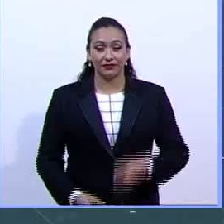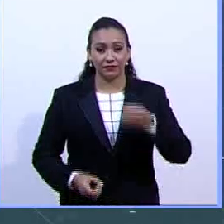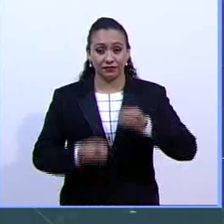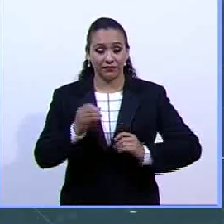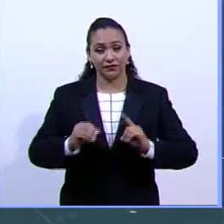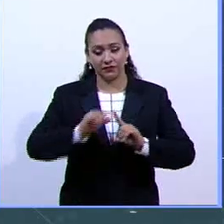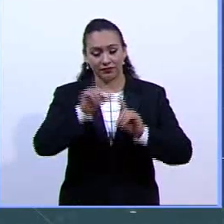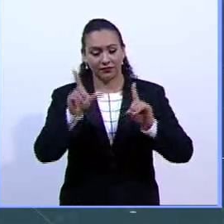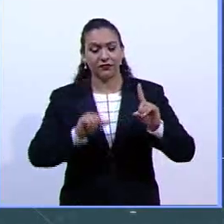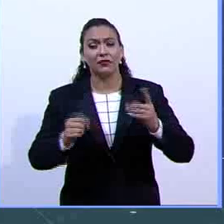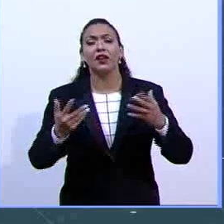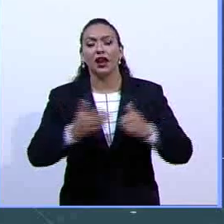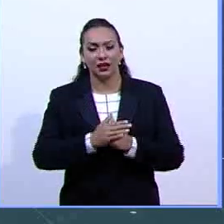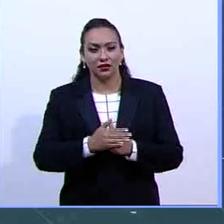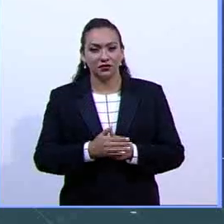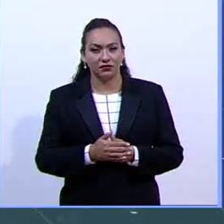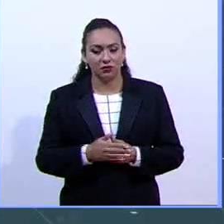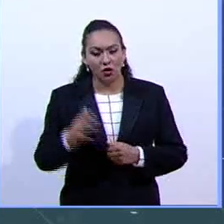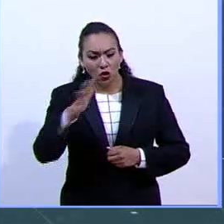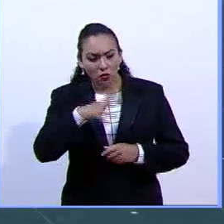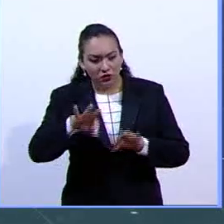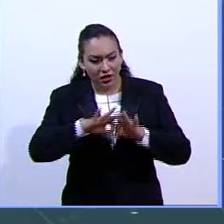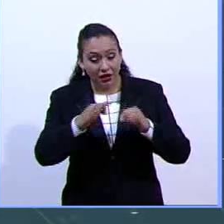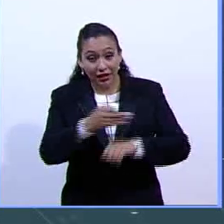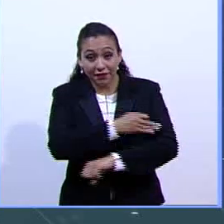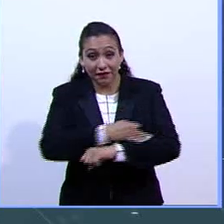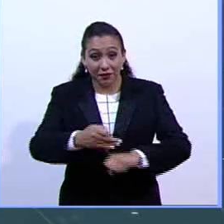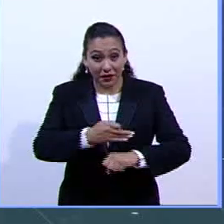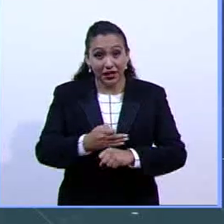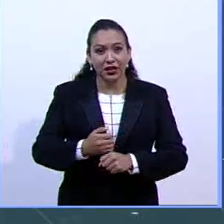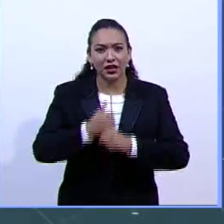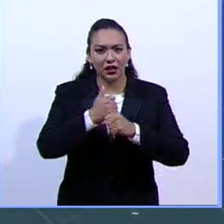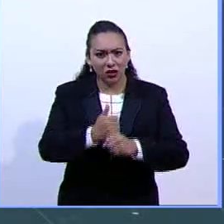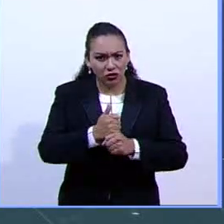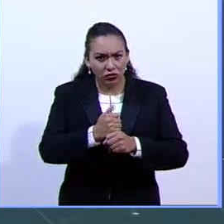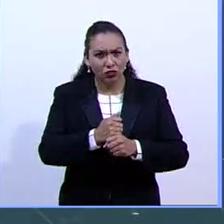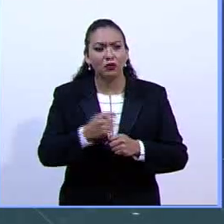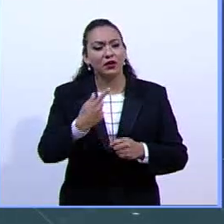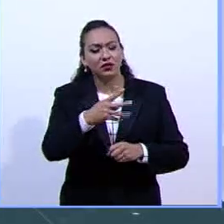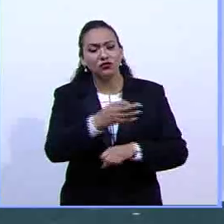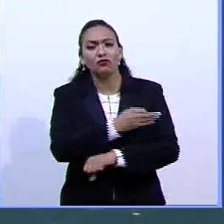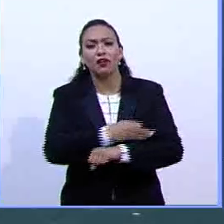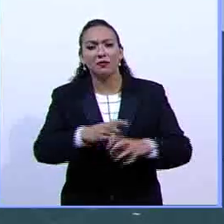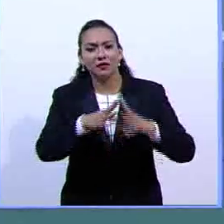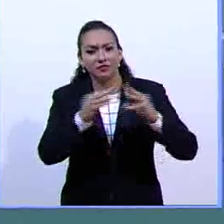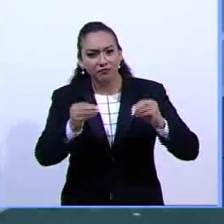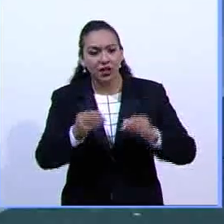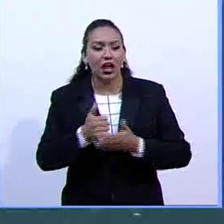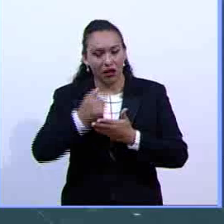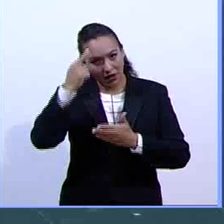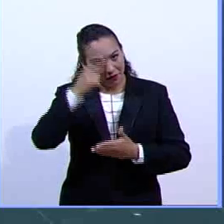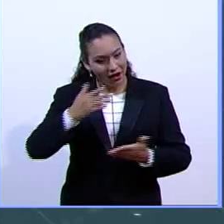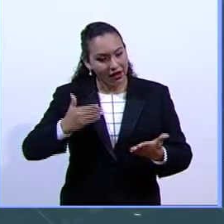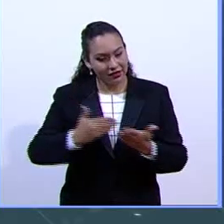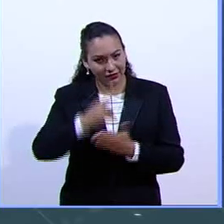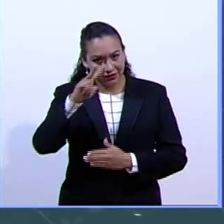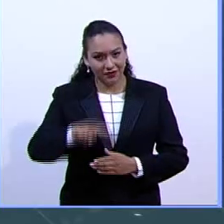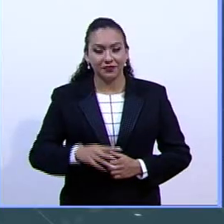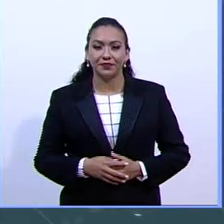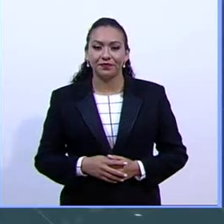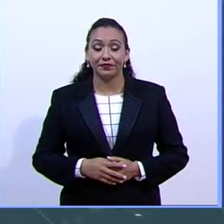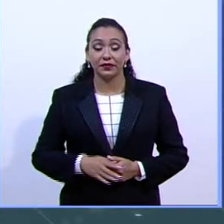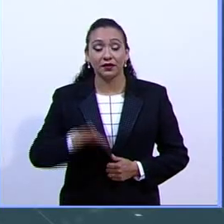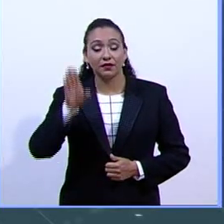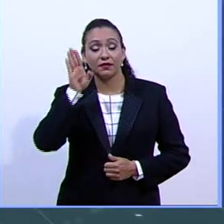ha garantizado el derecho a la verdad a familiares de víctimas del delito de desaparición forzada. La ministra